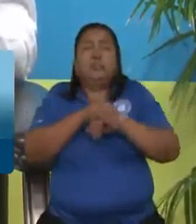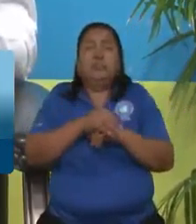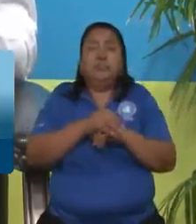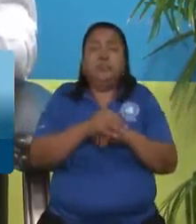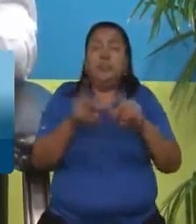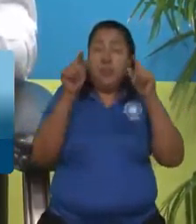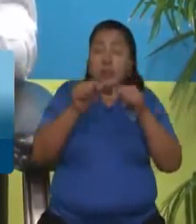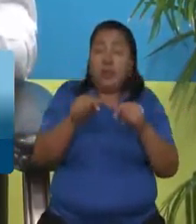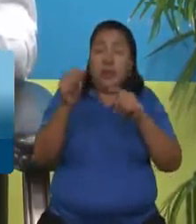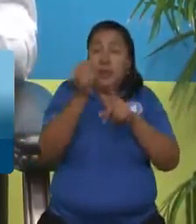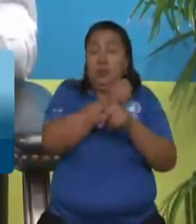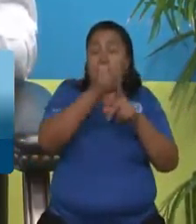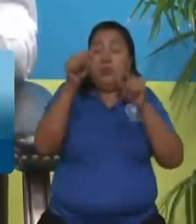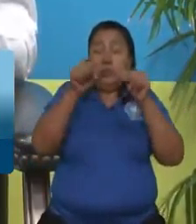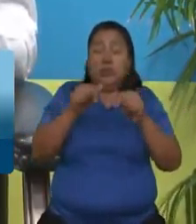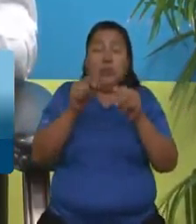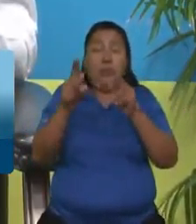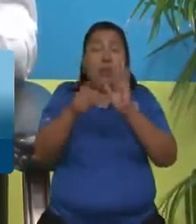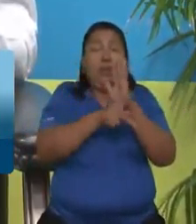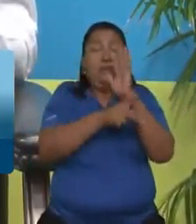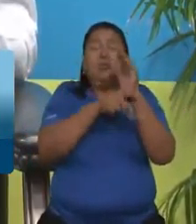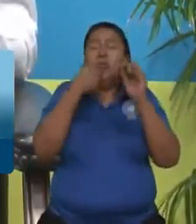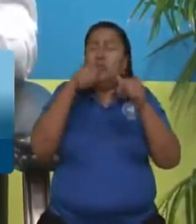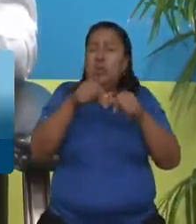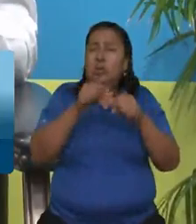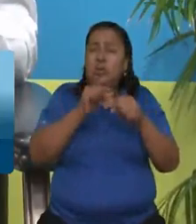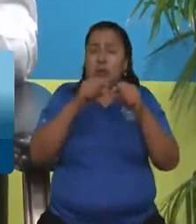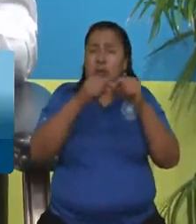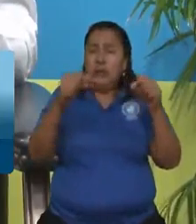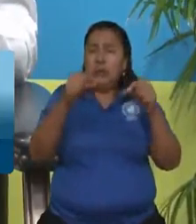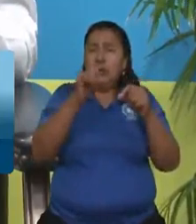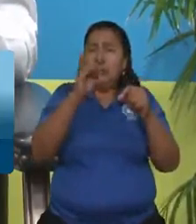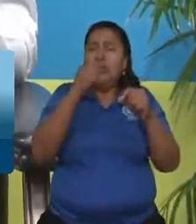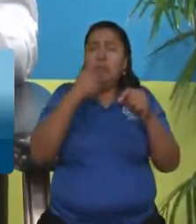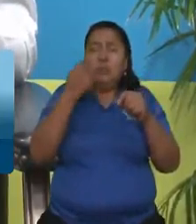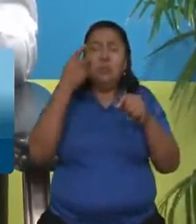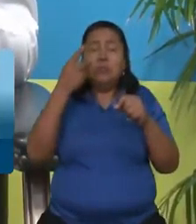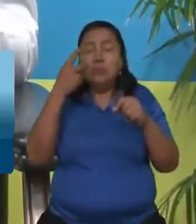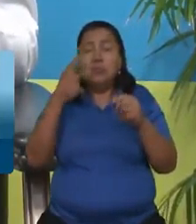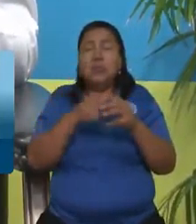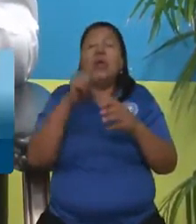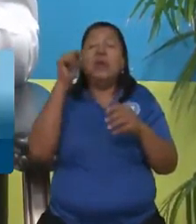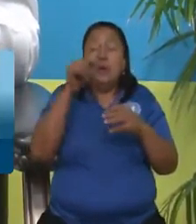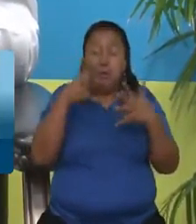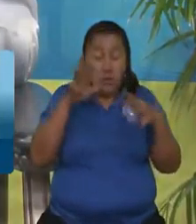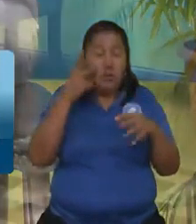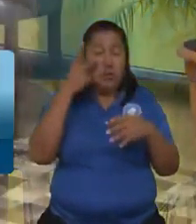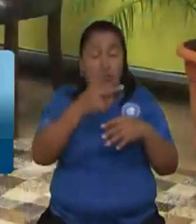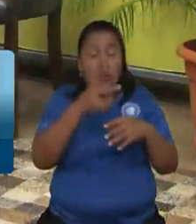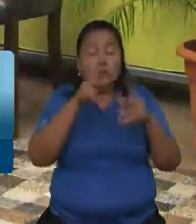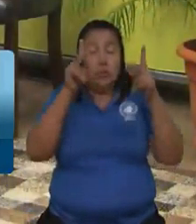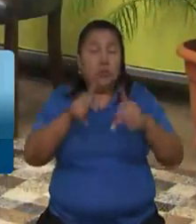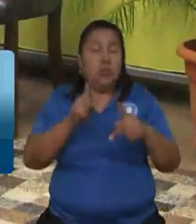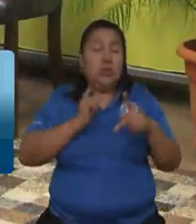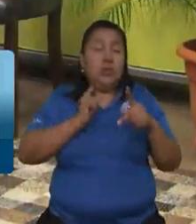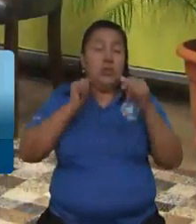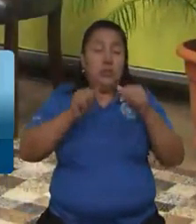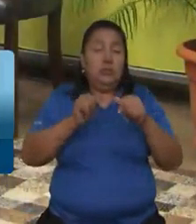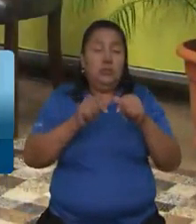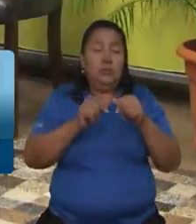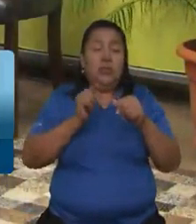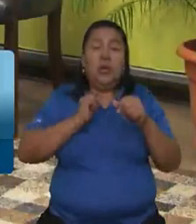oído. ¿Ves? Con objetos de metal. Porque tanto es el afán por quitar el prurito del oído que usan